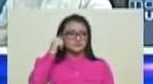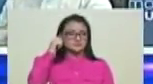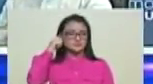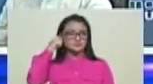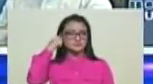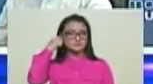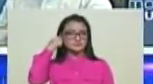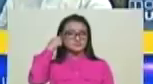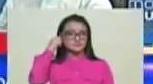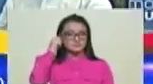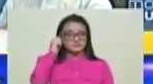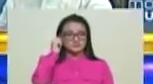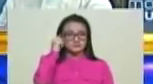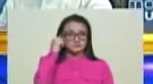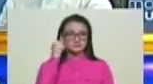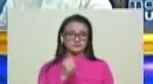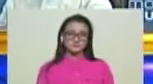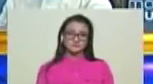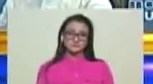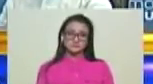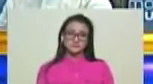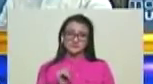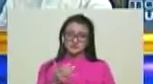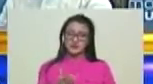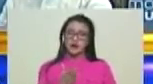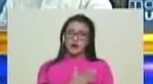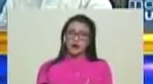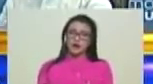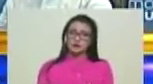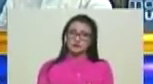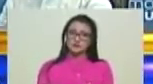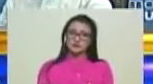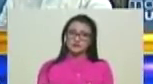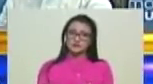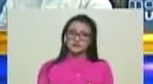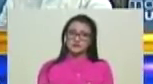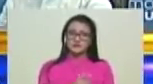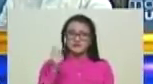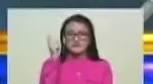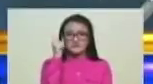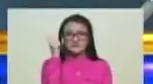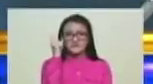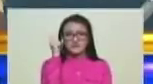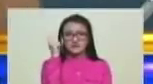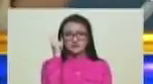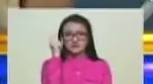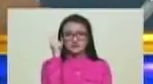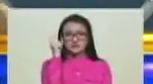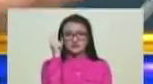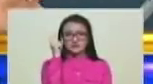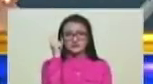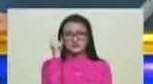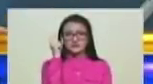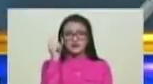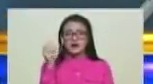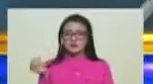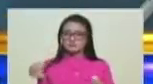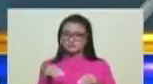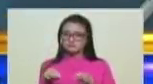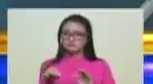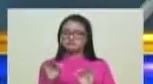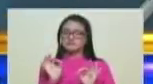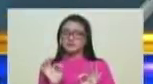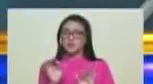Y en efecto, las adelantamos. Y las adelantamos en una fecha que fue acordada con la